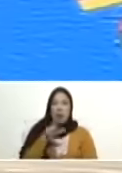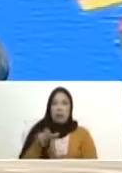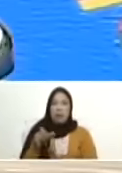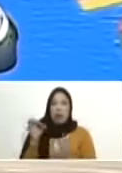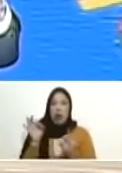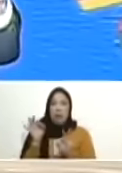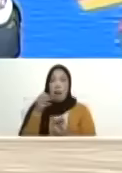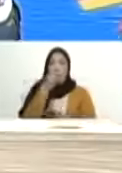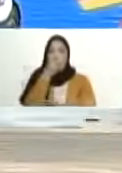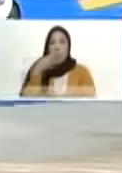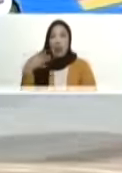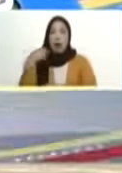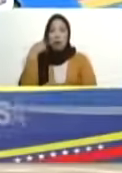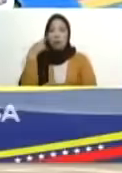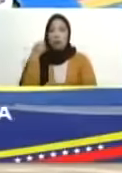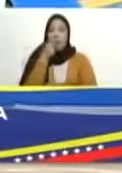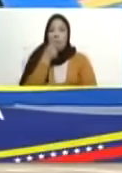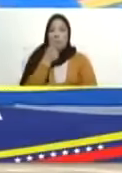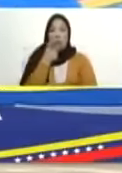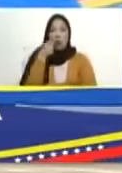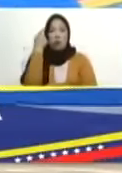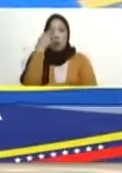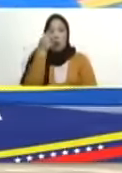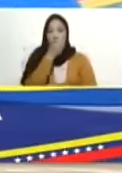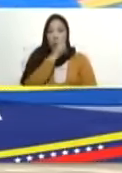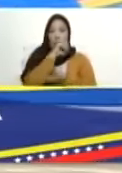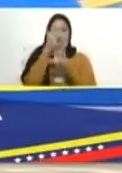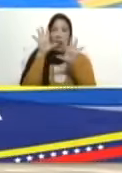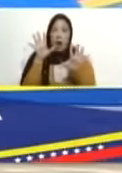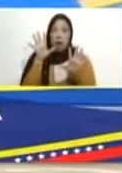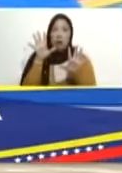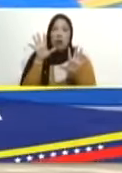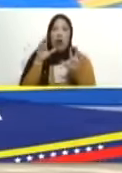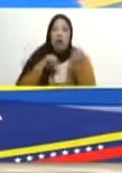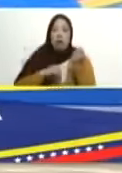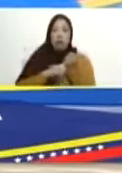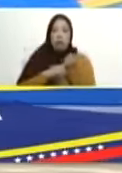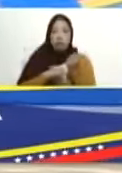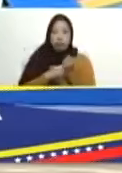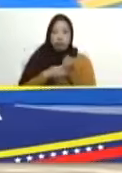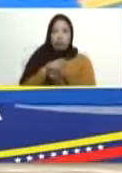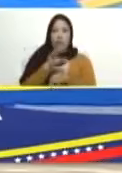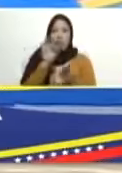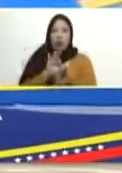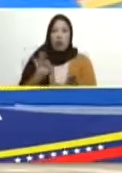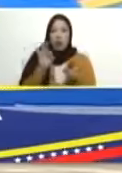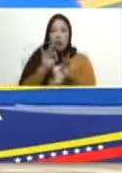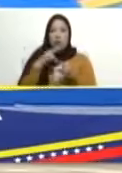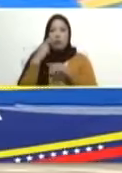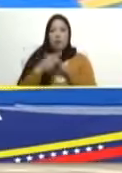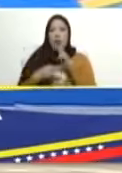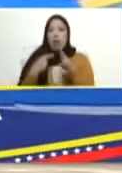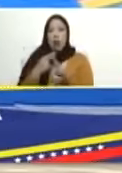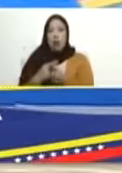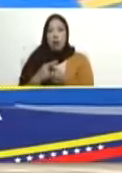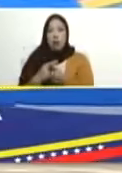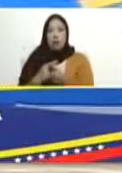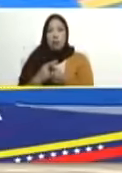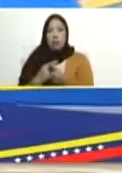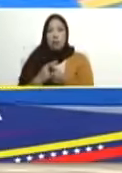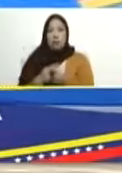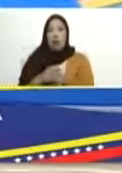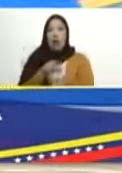Y la humanidad vio el monstruo, lo dejó crecer, lo apoyó. No digo la humanidad, las